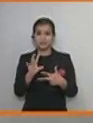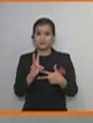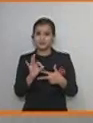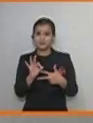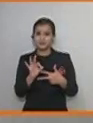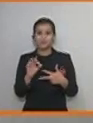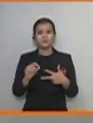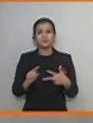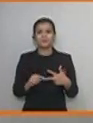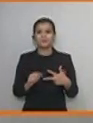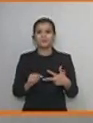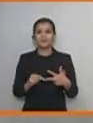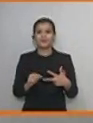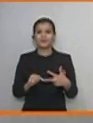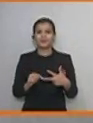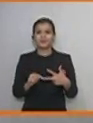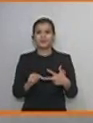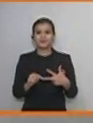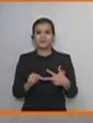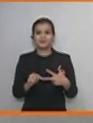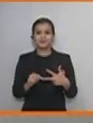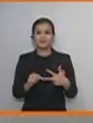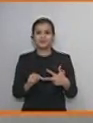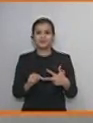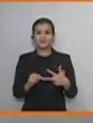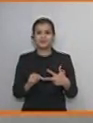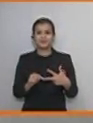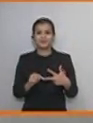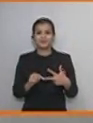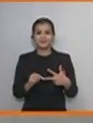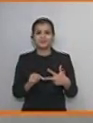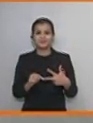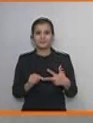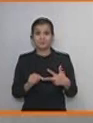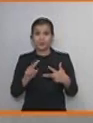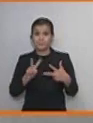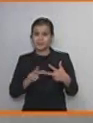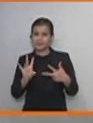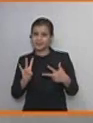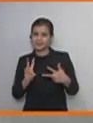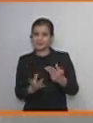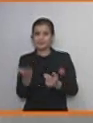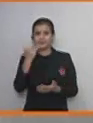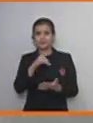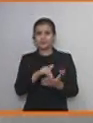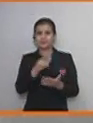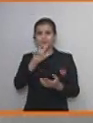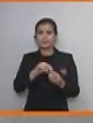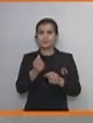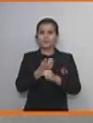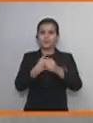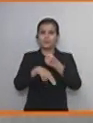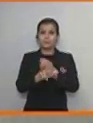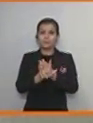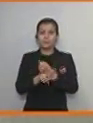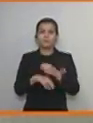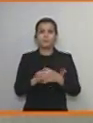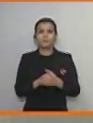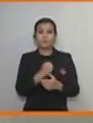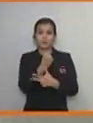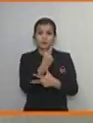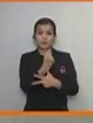79, tercer y decisivo número ganador, este es el 27. Con gusto repito, los tres números favorecidos